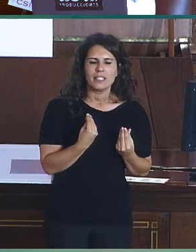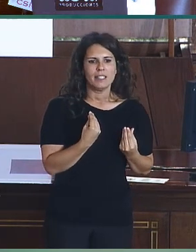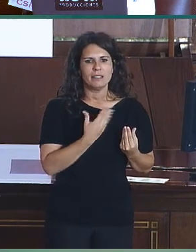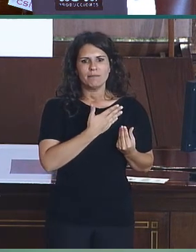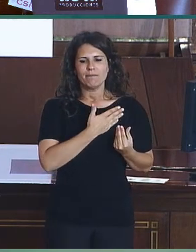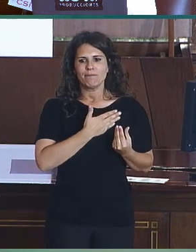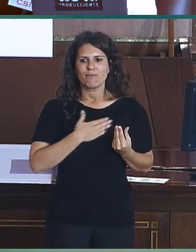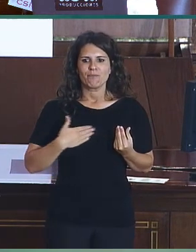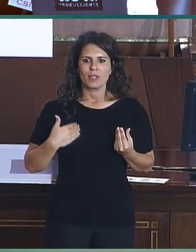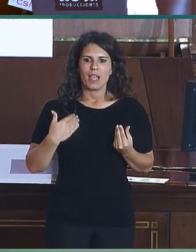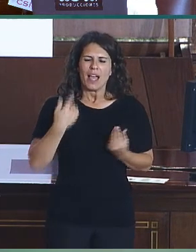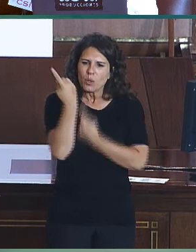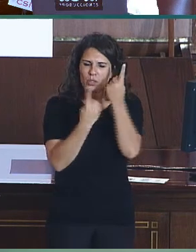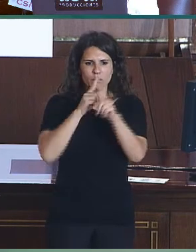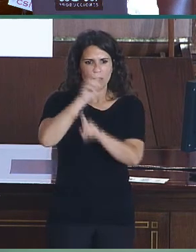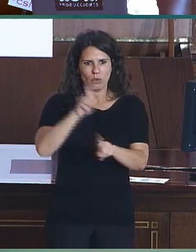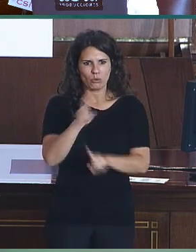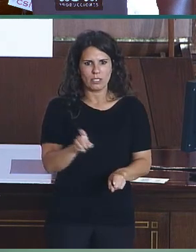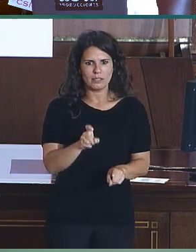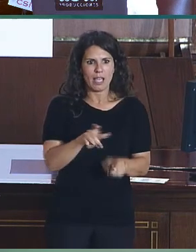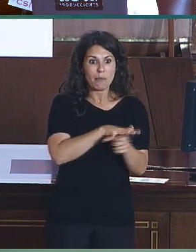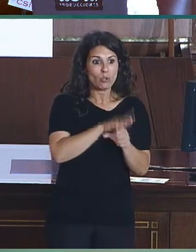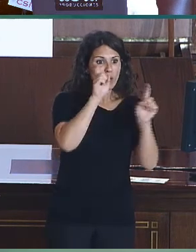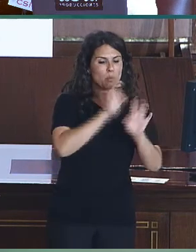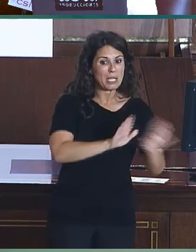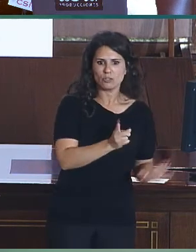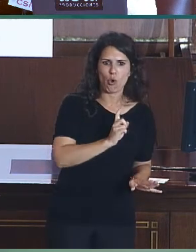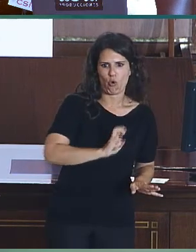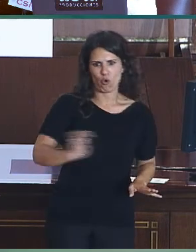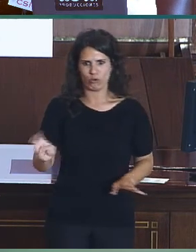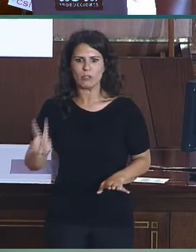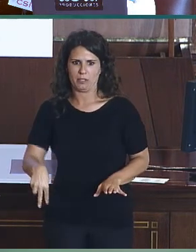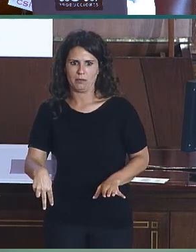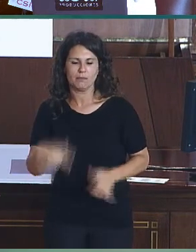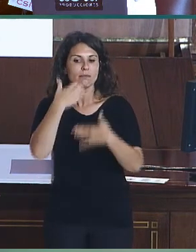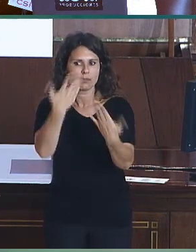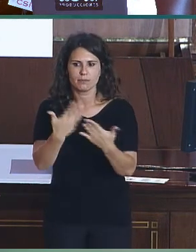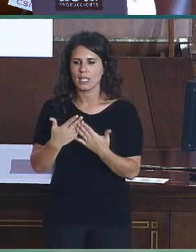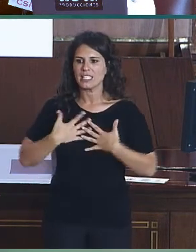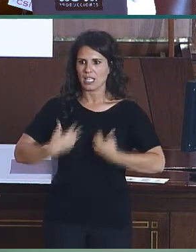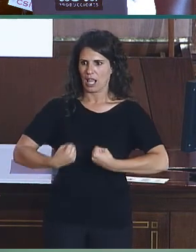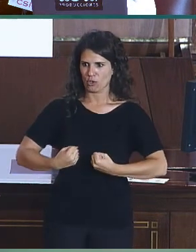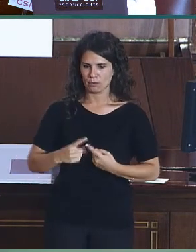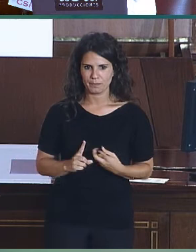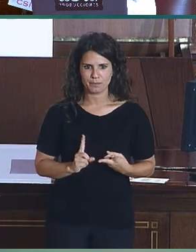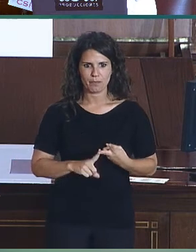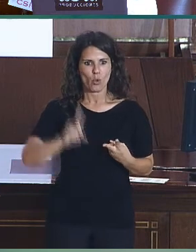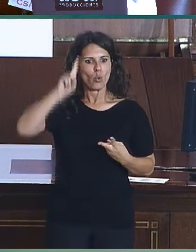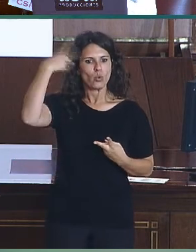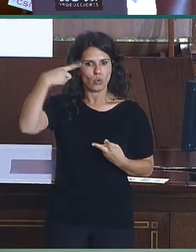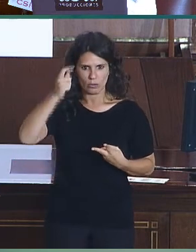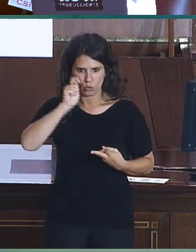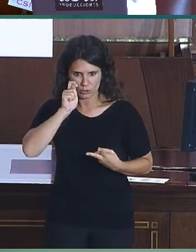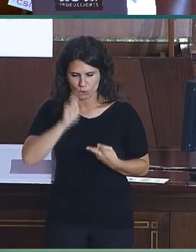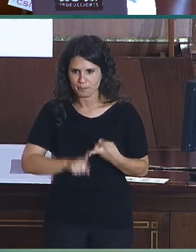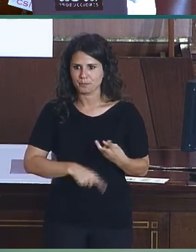añadir preguntas relativas a otros ámbitos, en particular el ámbito sanitario, el de la cultura y el